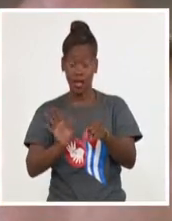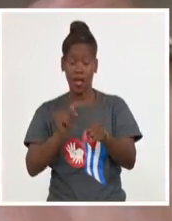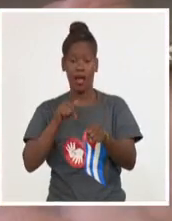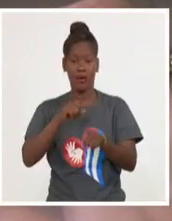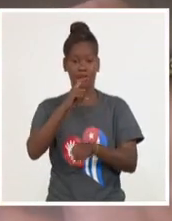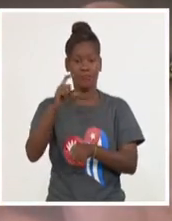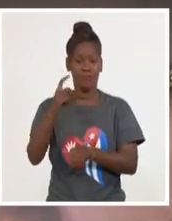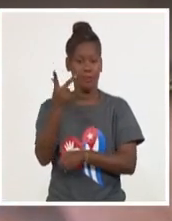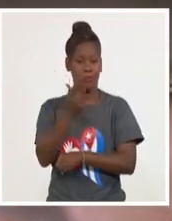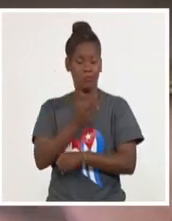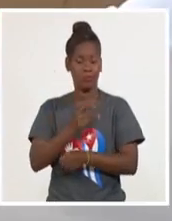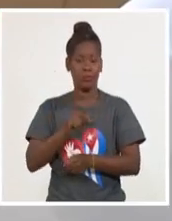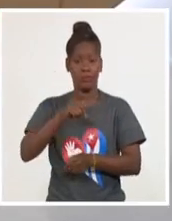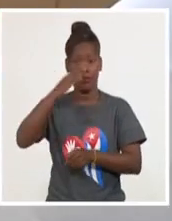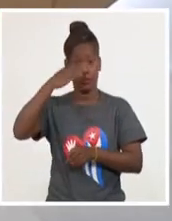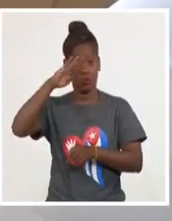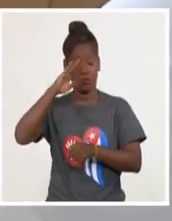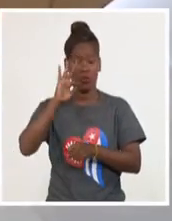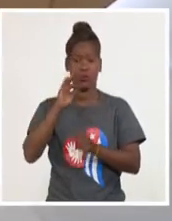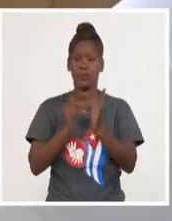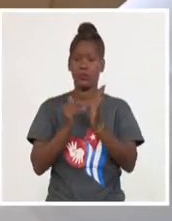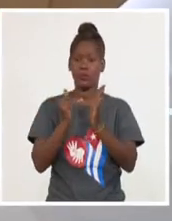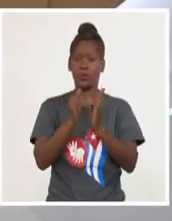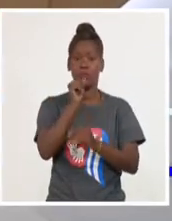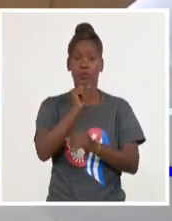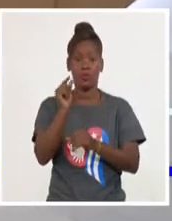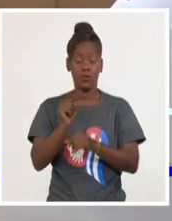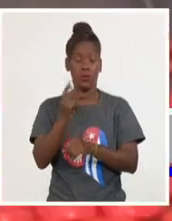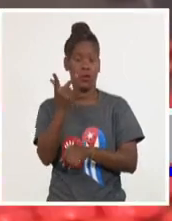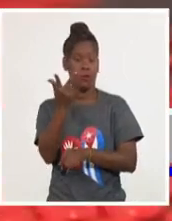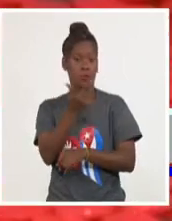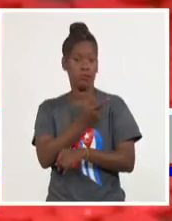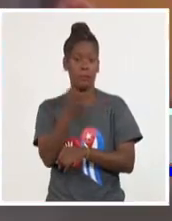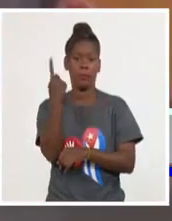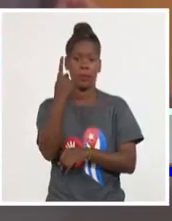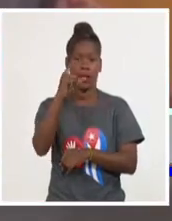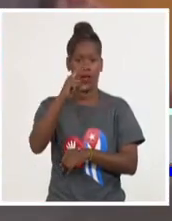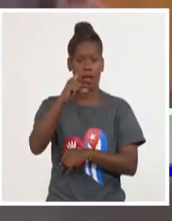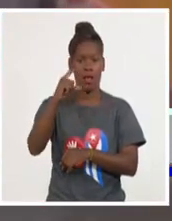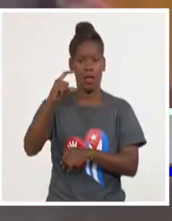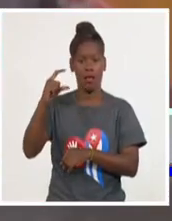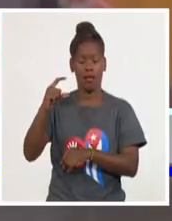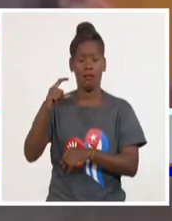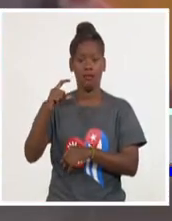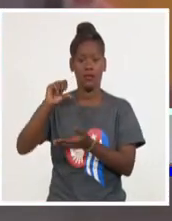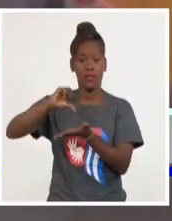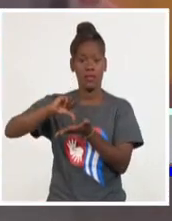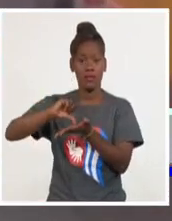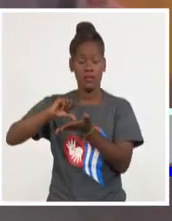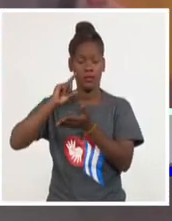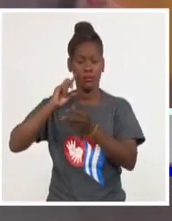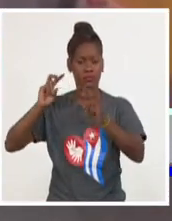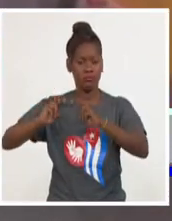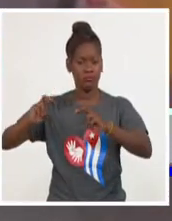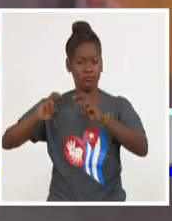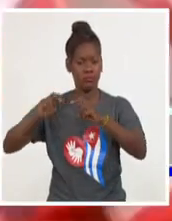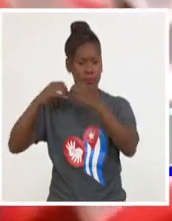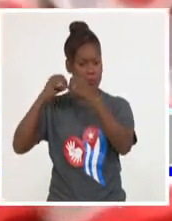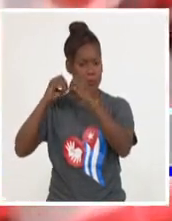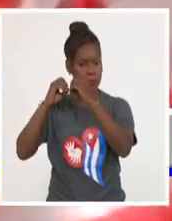cuando en el país más de 8 millones de habitantes han recibido al menos una primera dosis, el Centro para el Control Estatal de